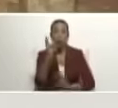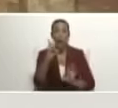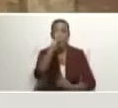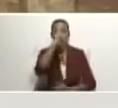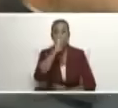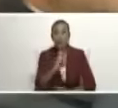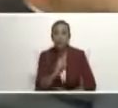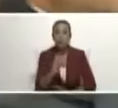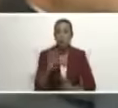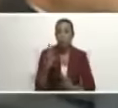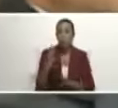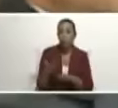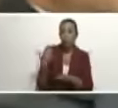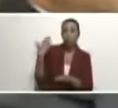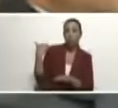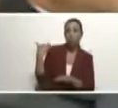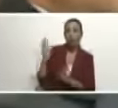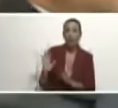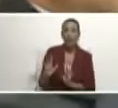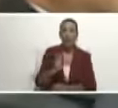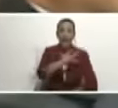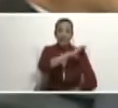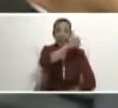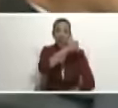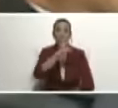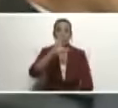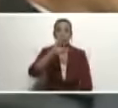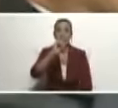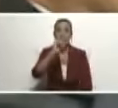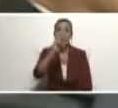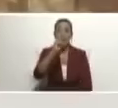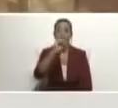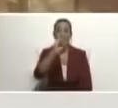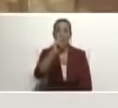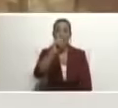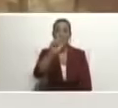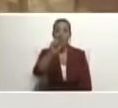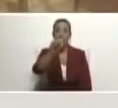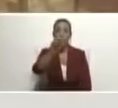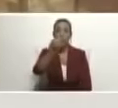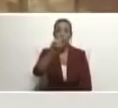Estaba el general Cipriano Castro en la presidencia.